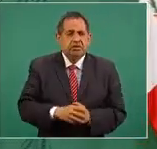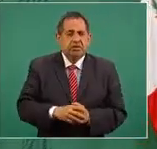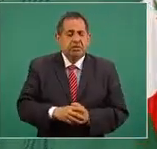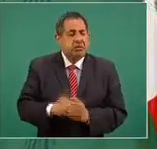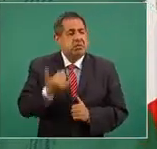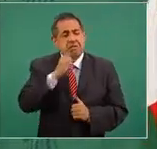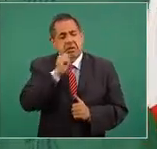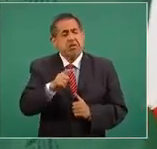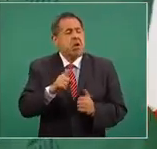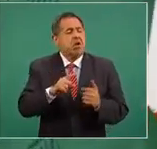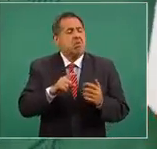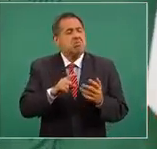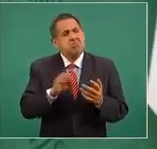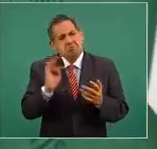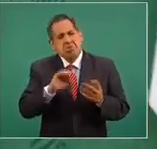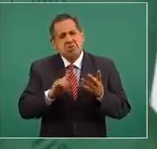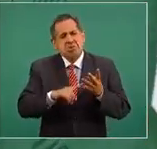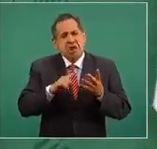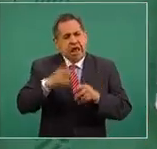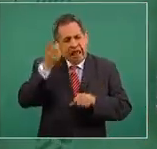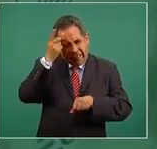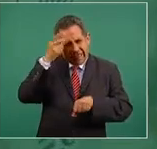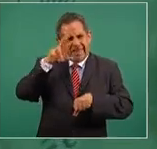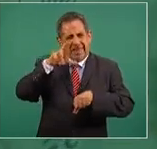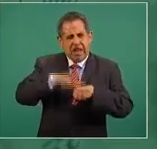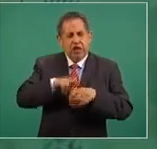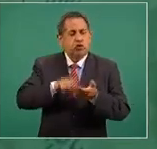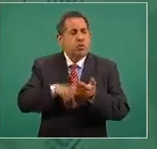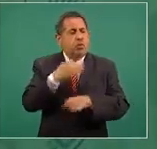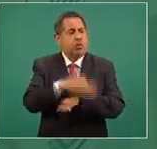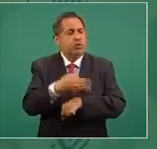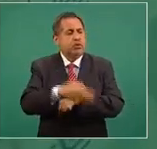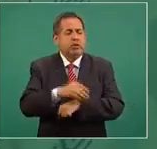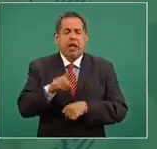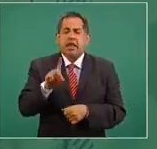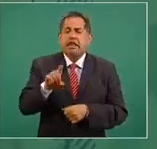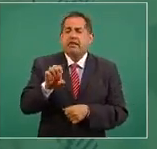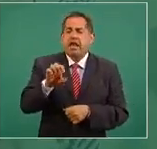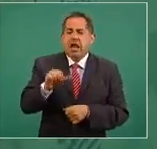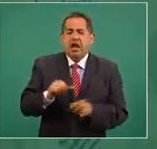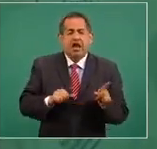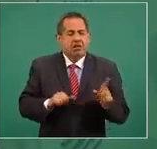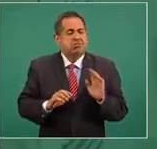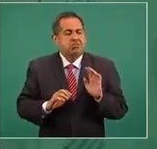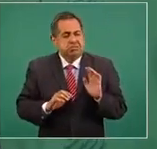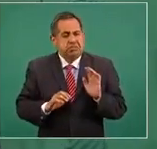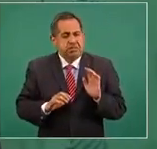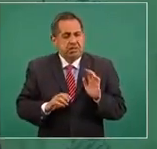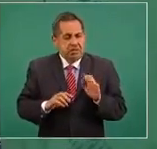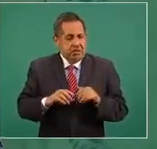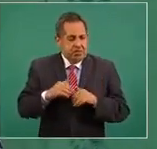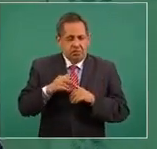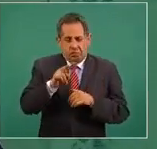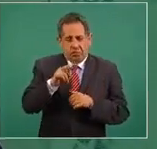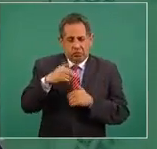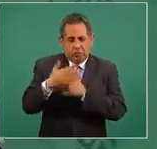al director interino de la DEA, que como van a ver ustedes